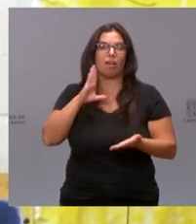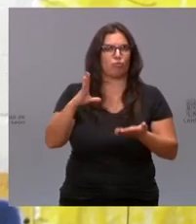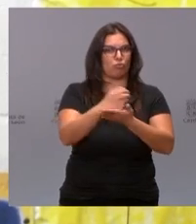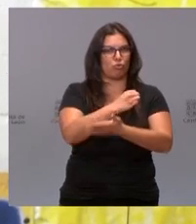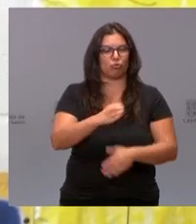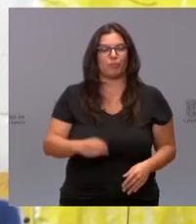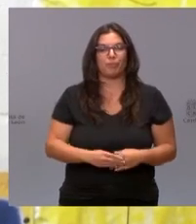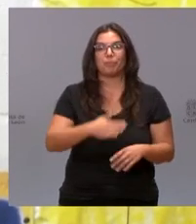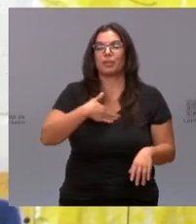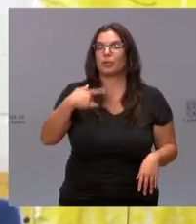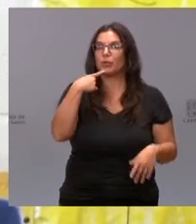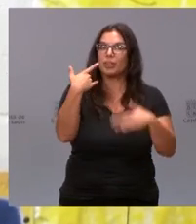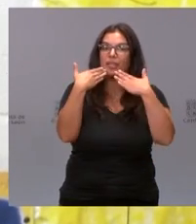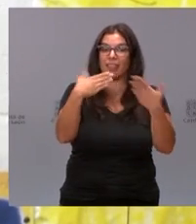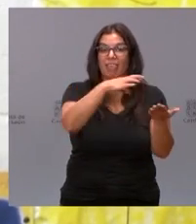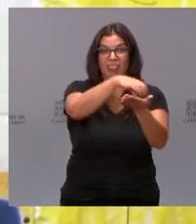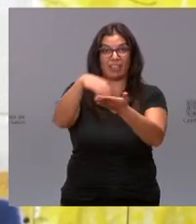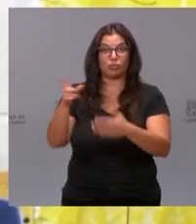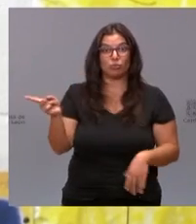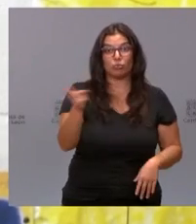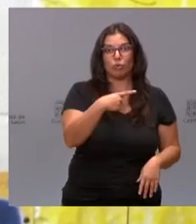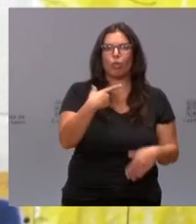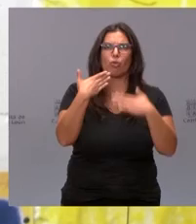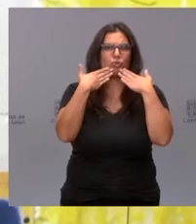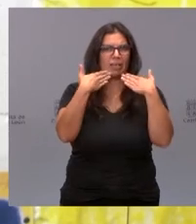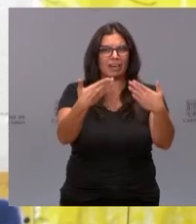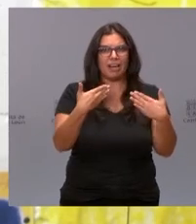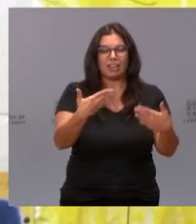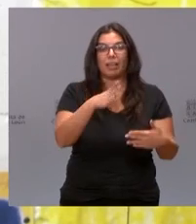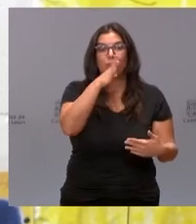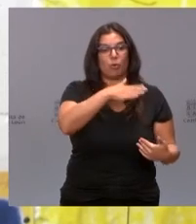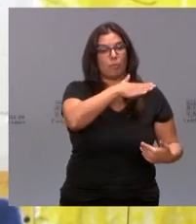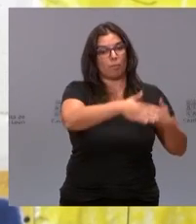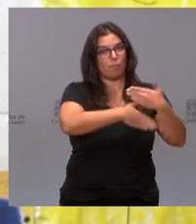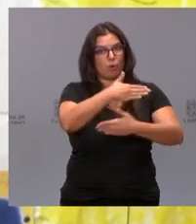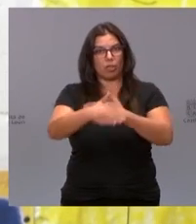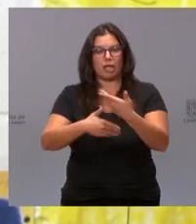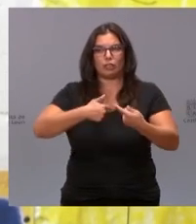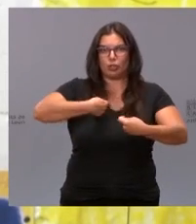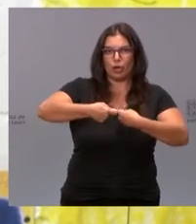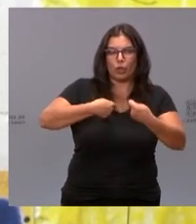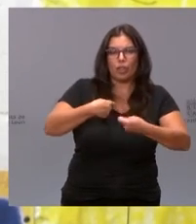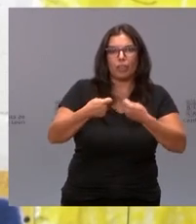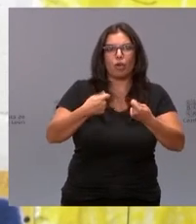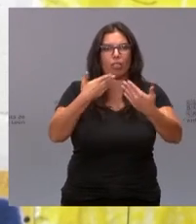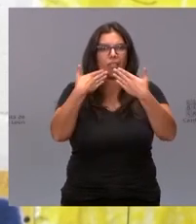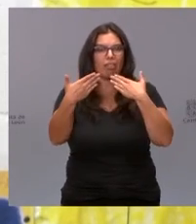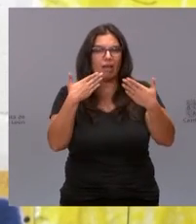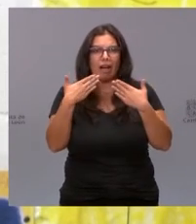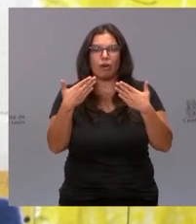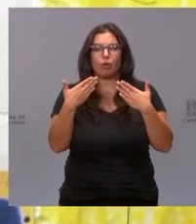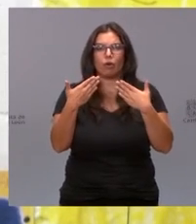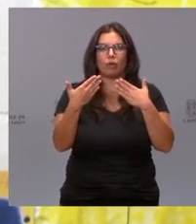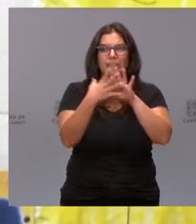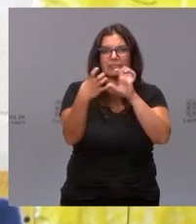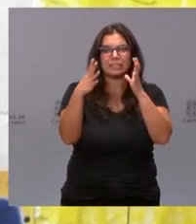Quiero agradecer a todos los centros, en un proceso de negociación, de diálogo,